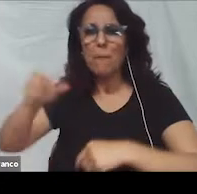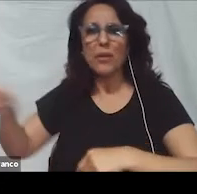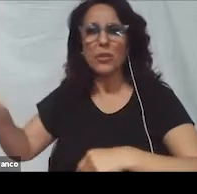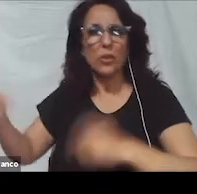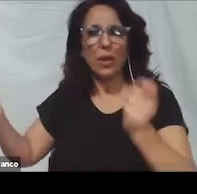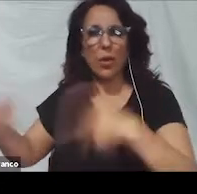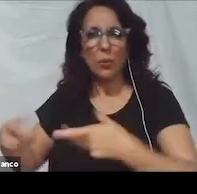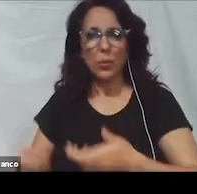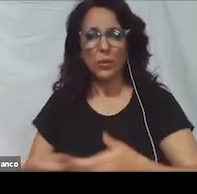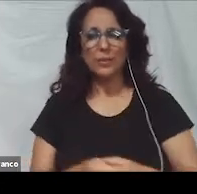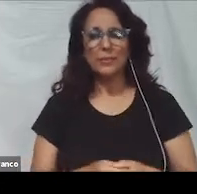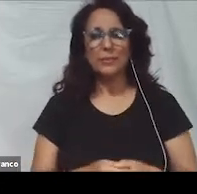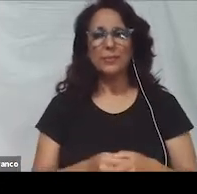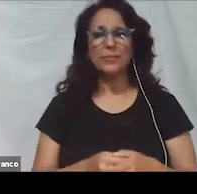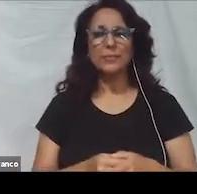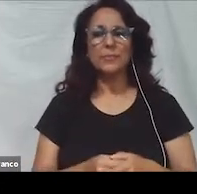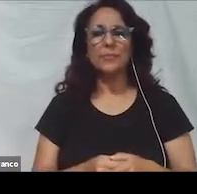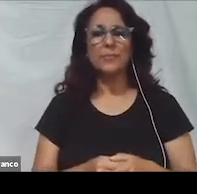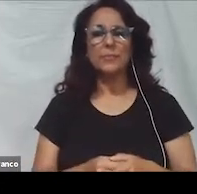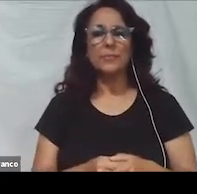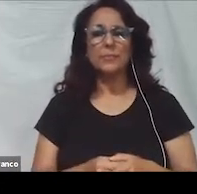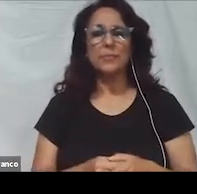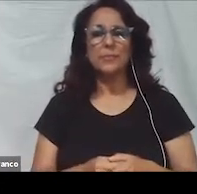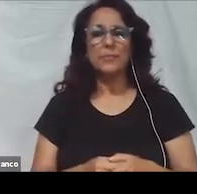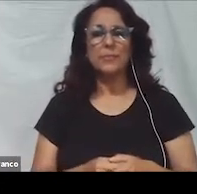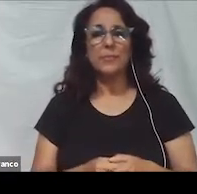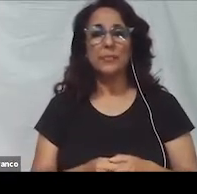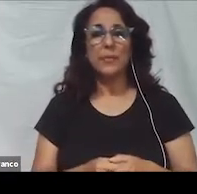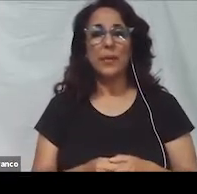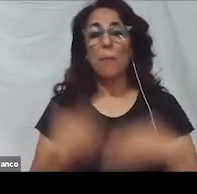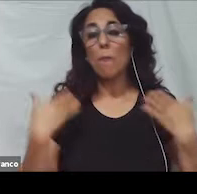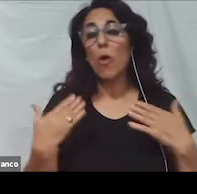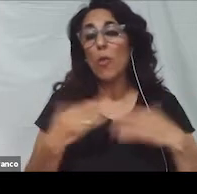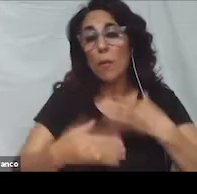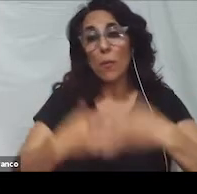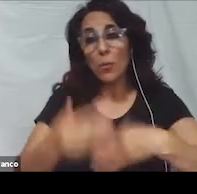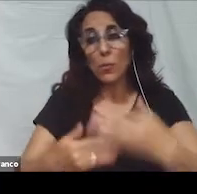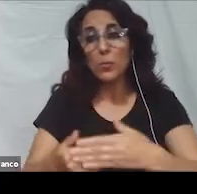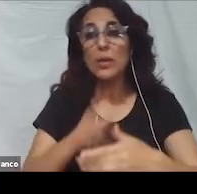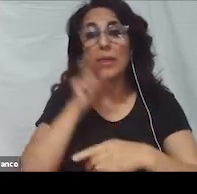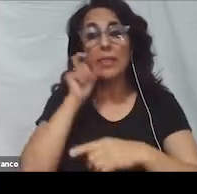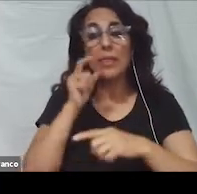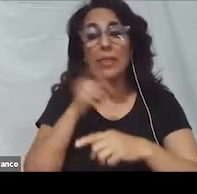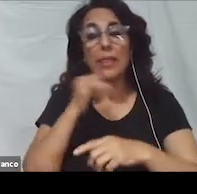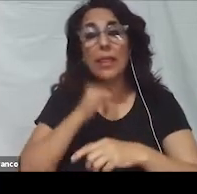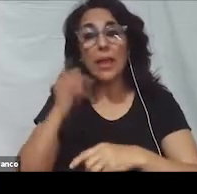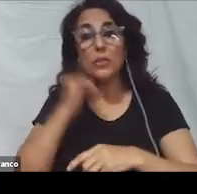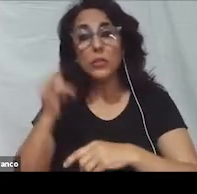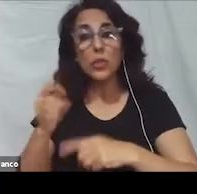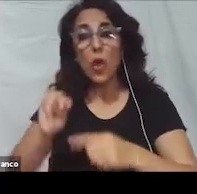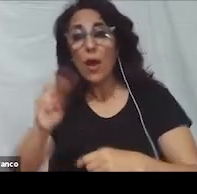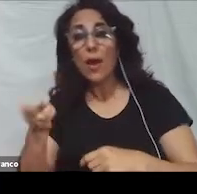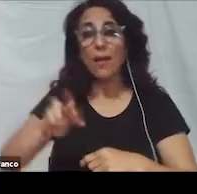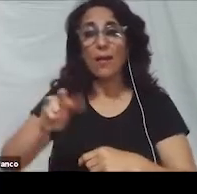lo típico también que les comenté antes es que usemos texto alternativo. ¿Qué es el texto alternativo? Bueno,